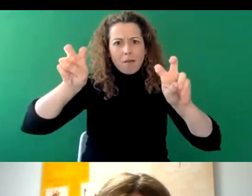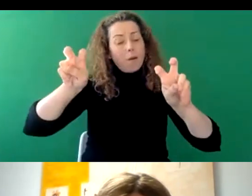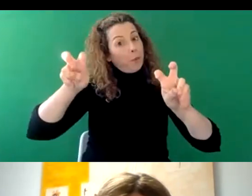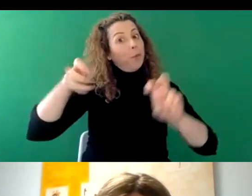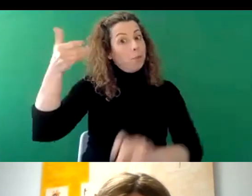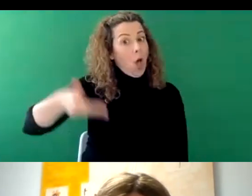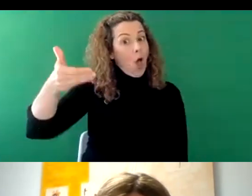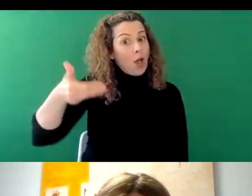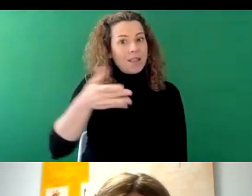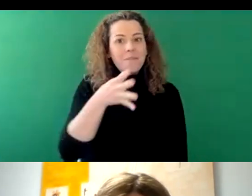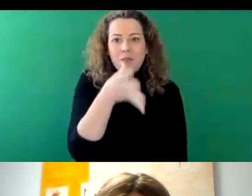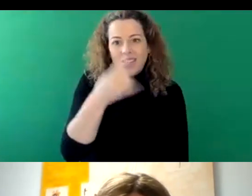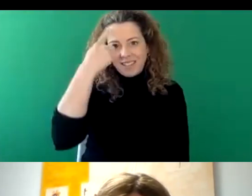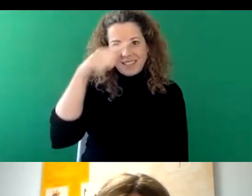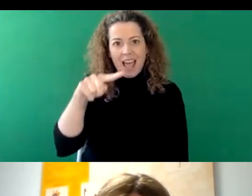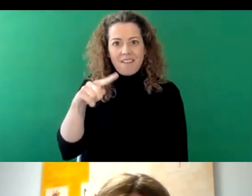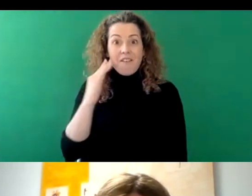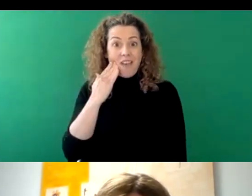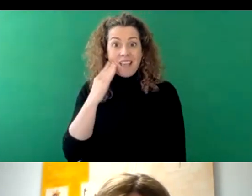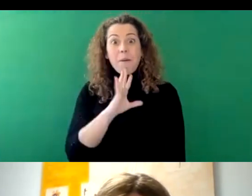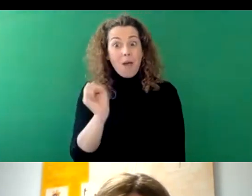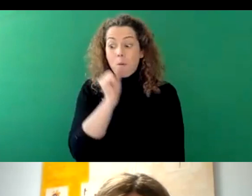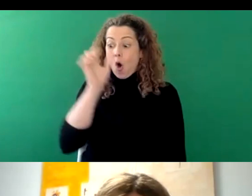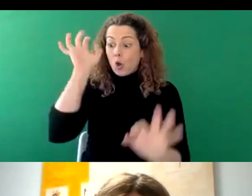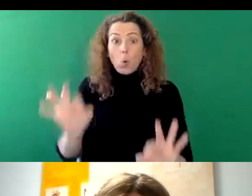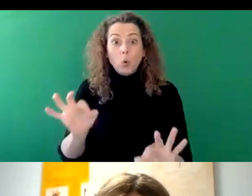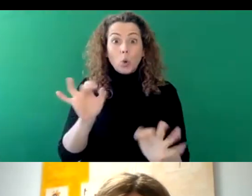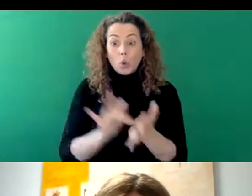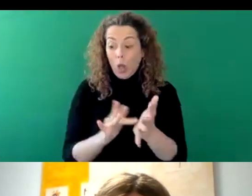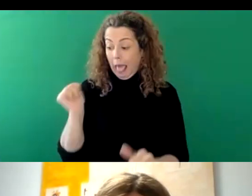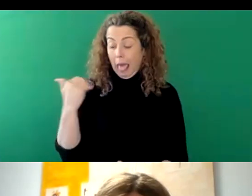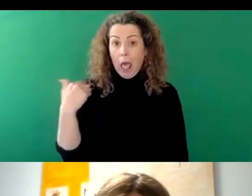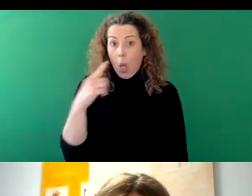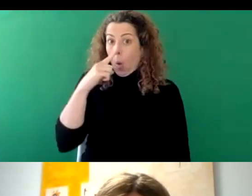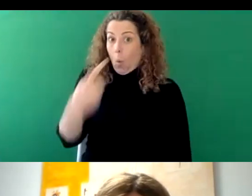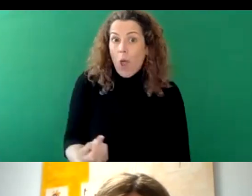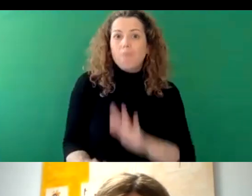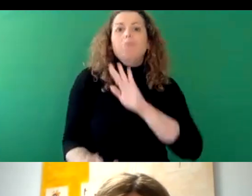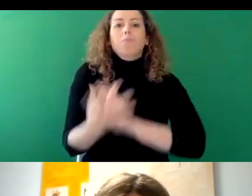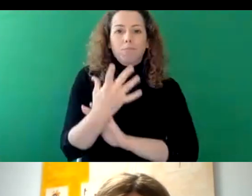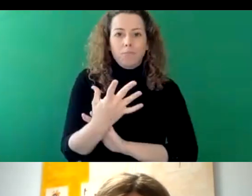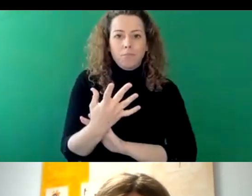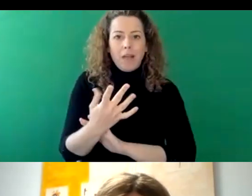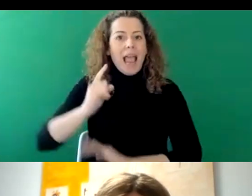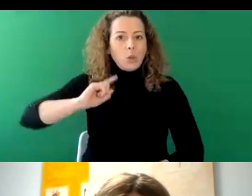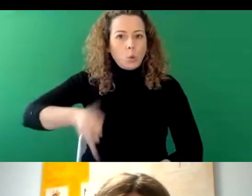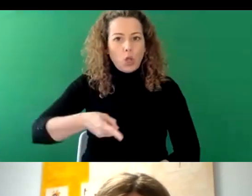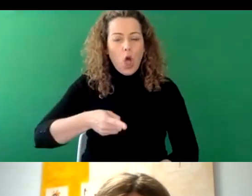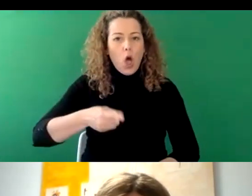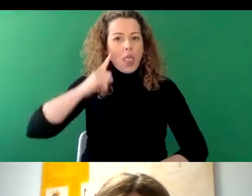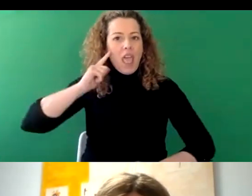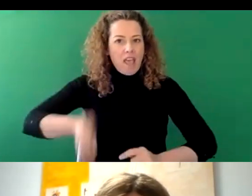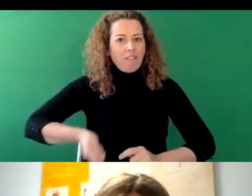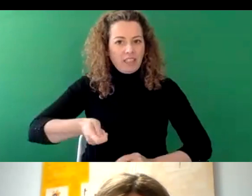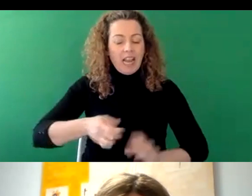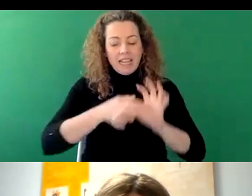En primer lugar, pues bueno, la fecha es estupenda porque justo se cumple un año desde que salió la instrucción de Fiscalía en materia de